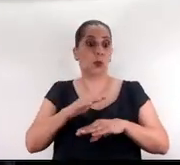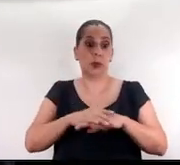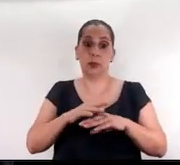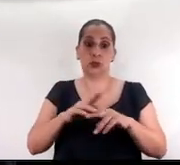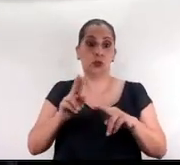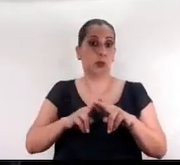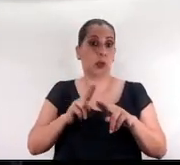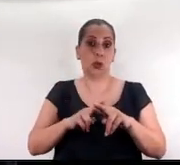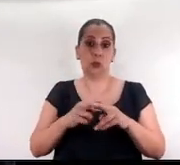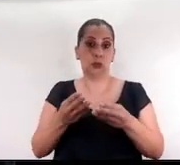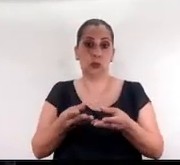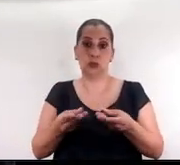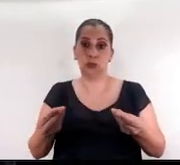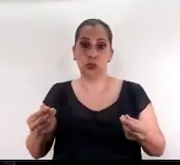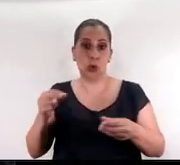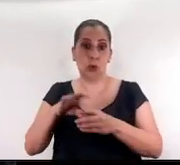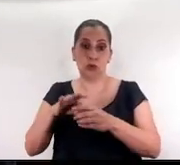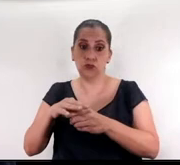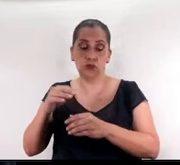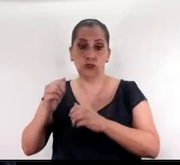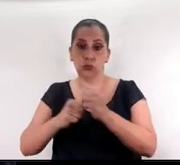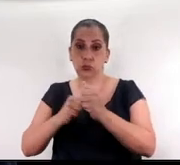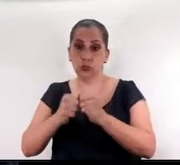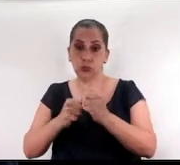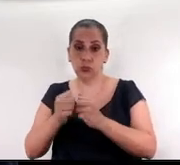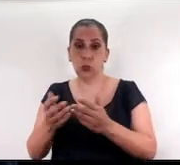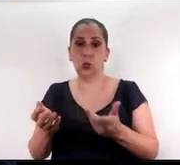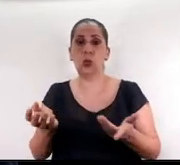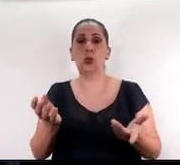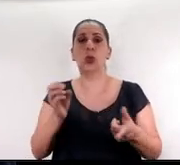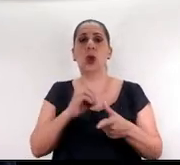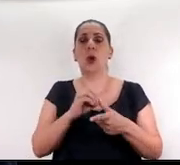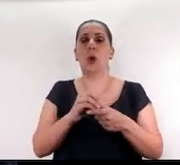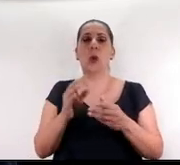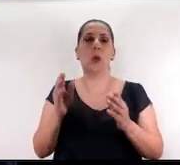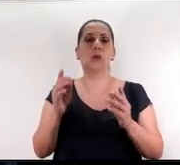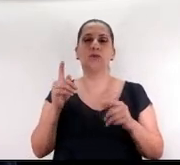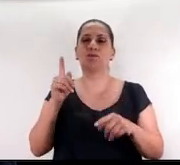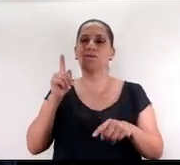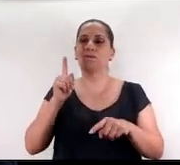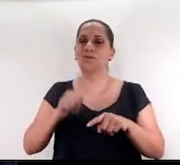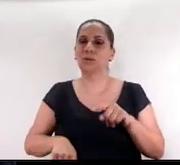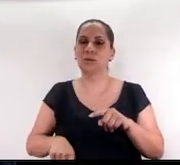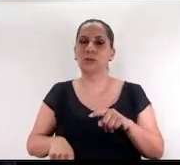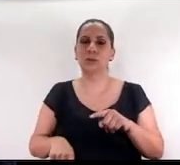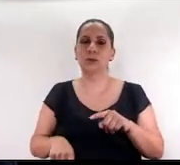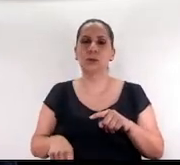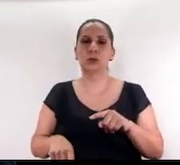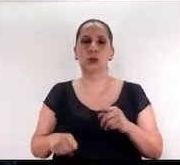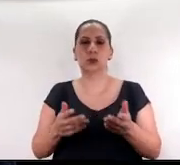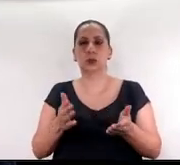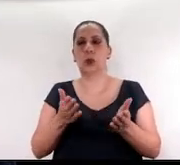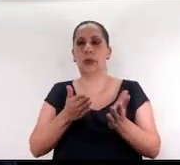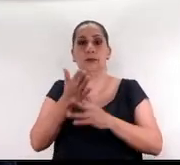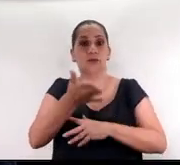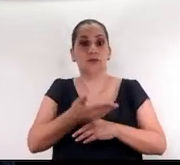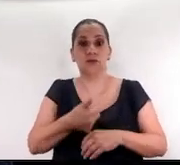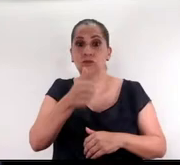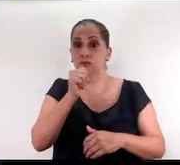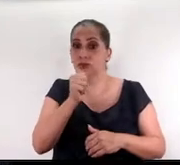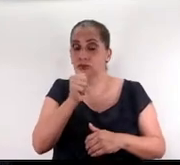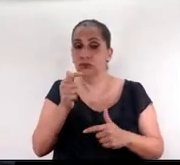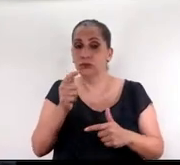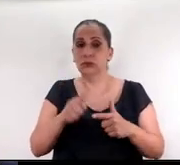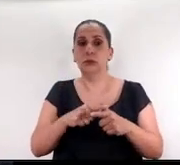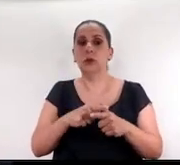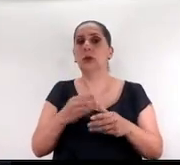no hay permisos de digamos, no hay viabilidad de agua, lo que hacen es